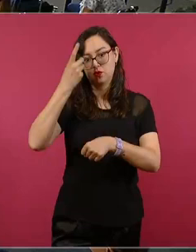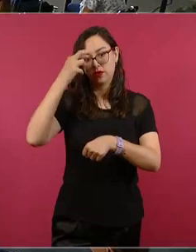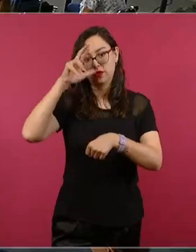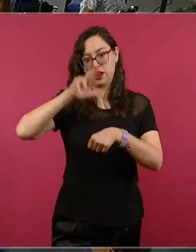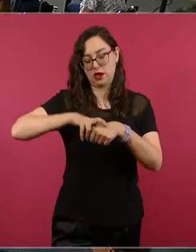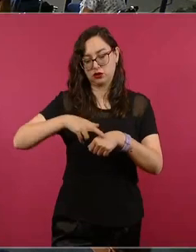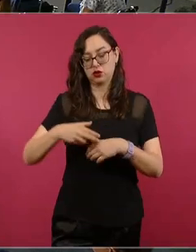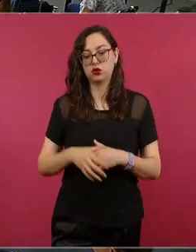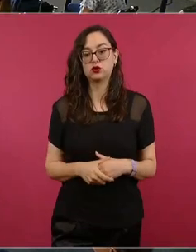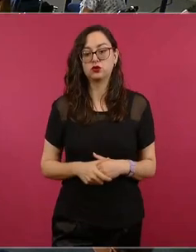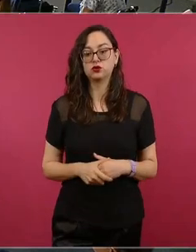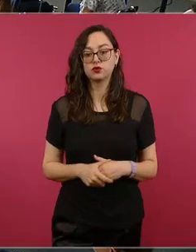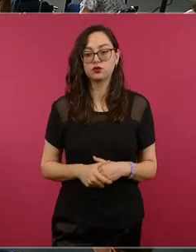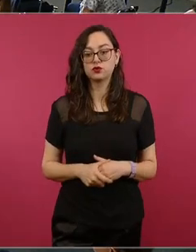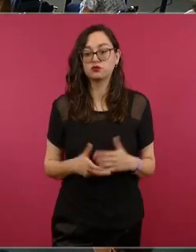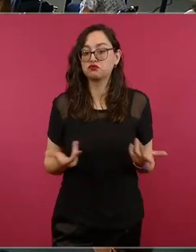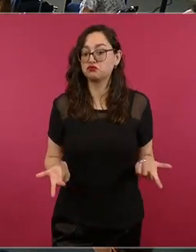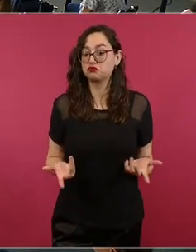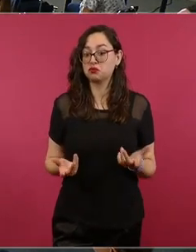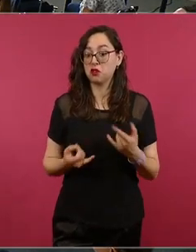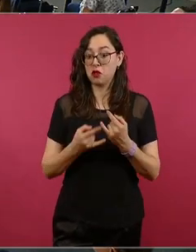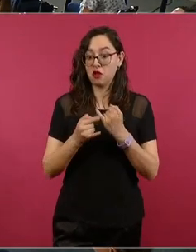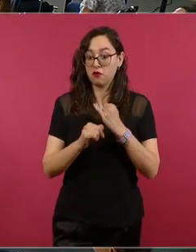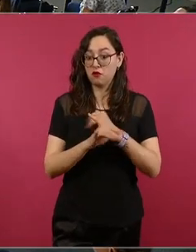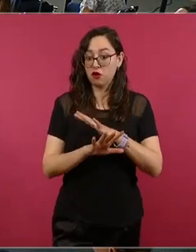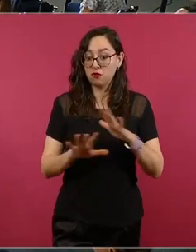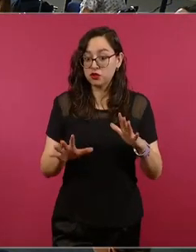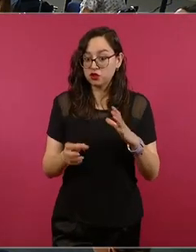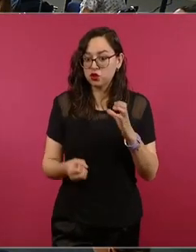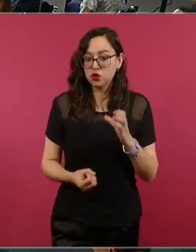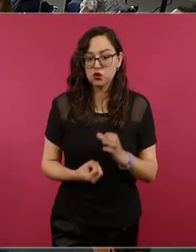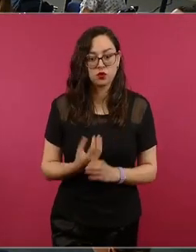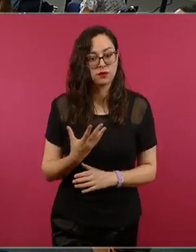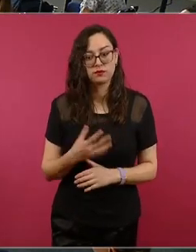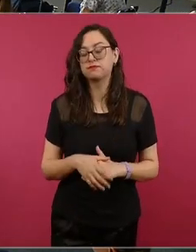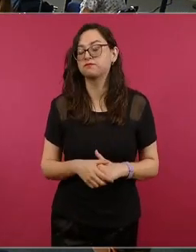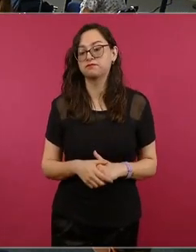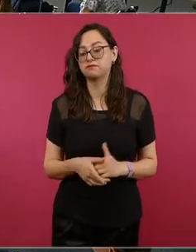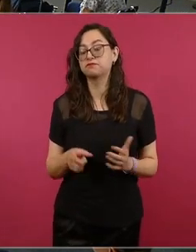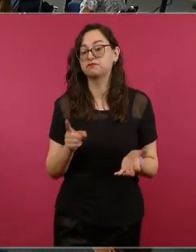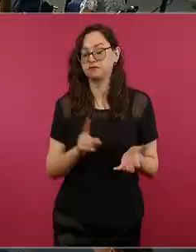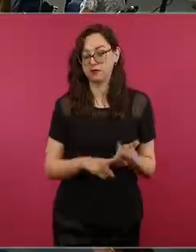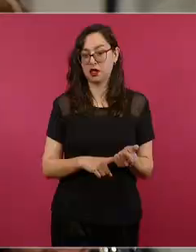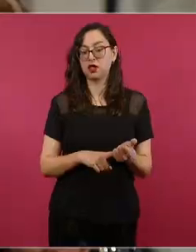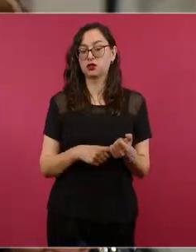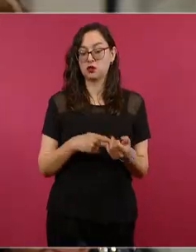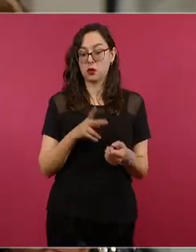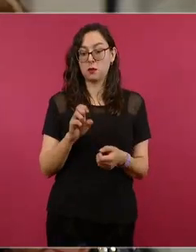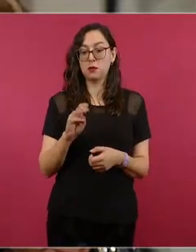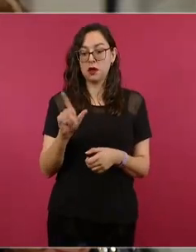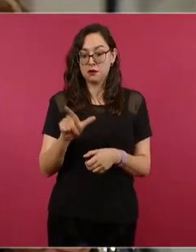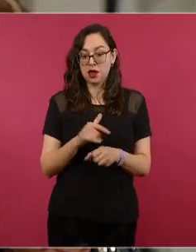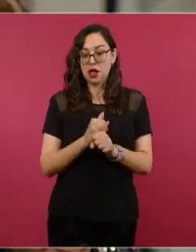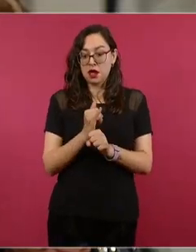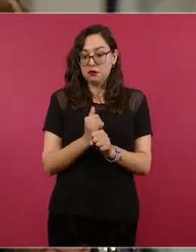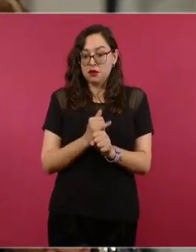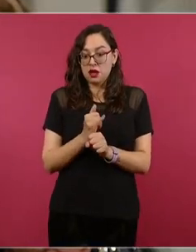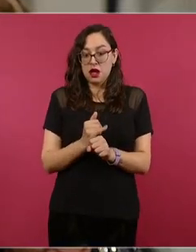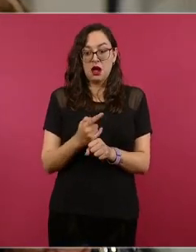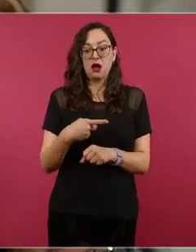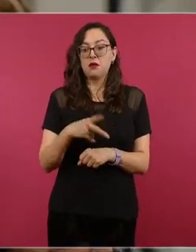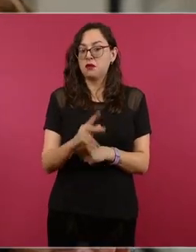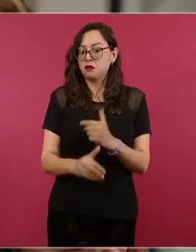primera antes mencionada. Esto no es nuevo, señor presidente. Incluso hay una investigación interna en Pemex que no ha avanzado y no ha